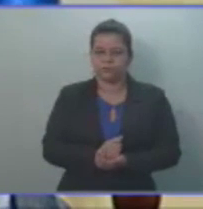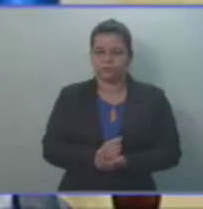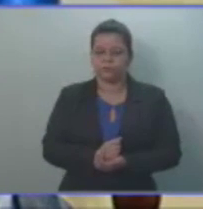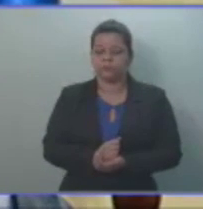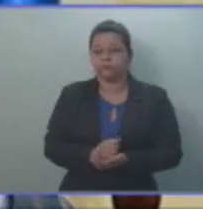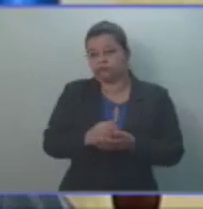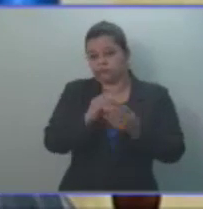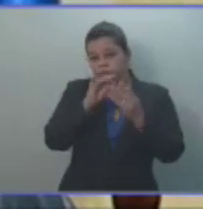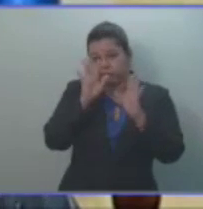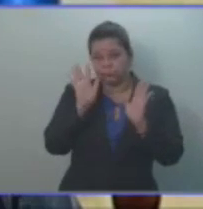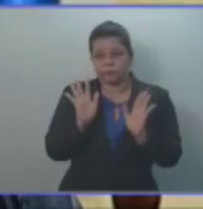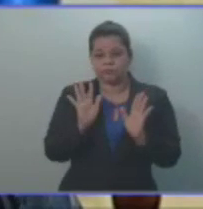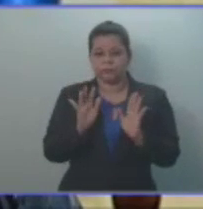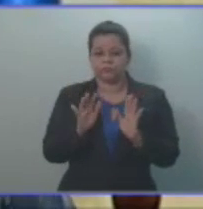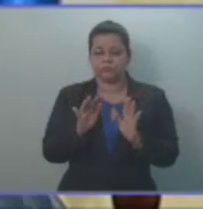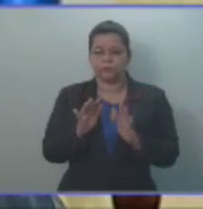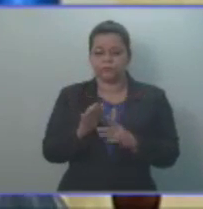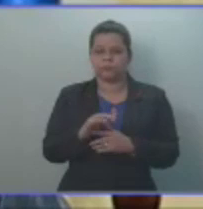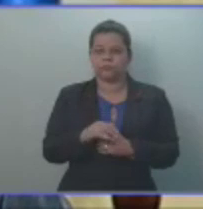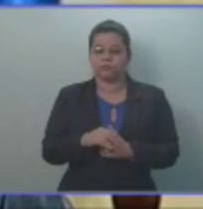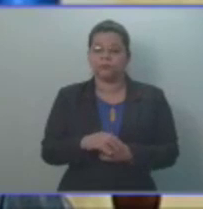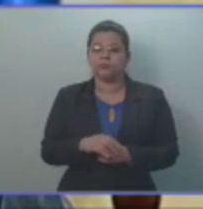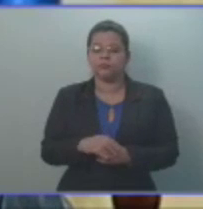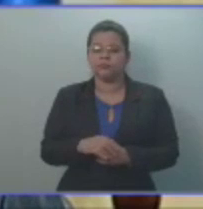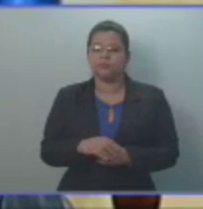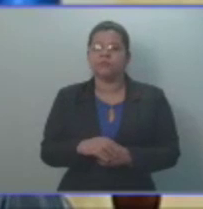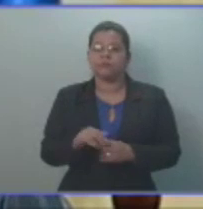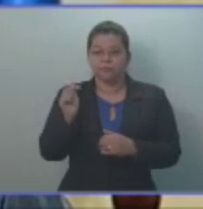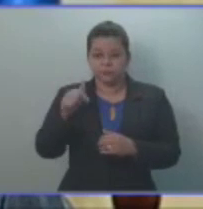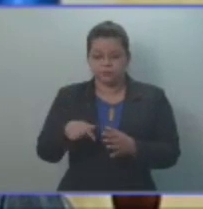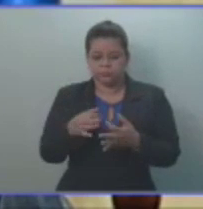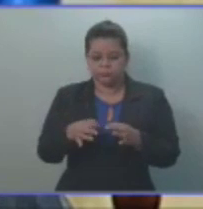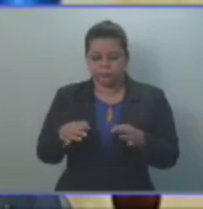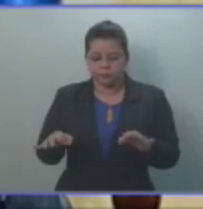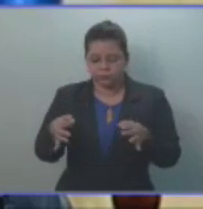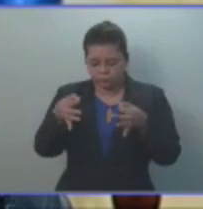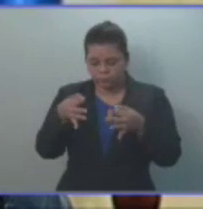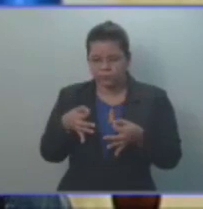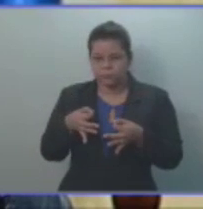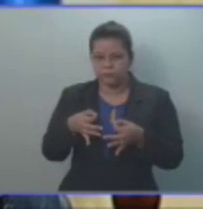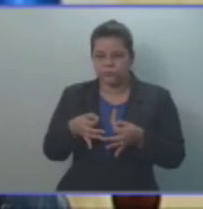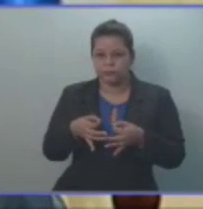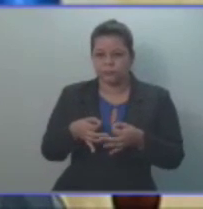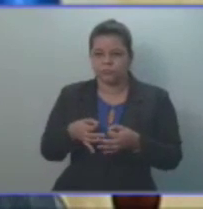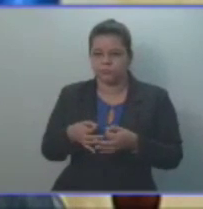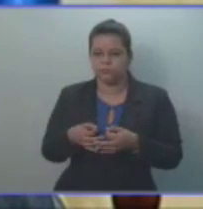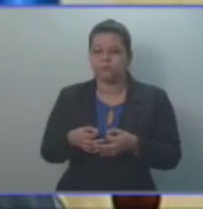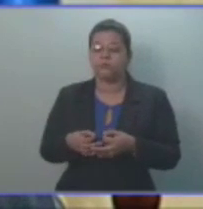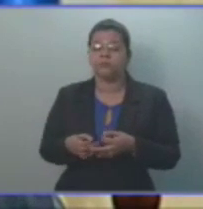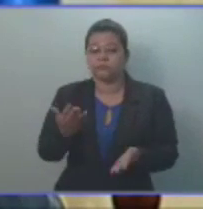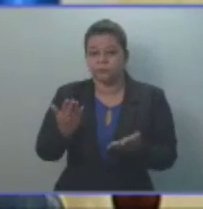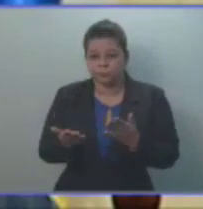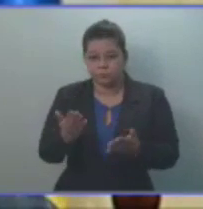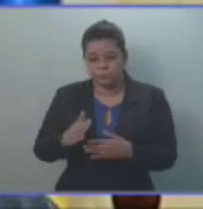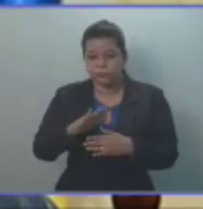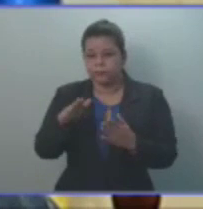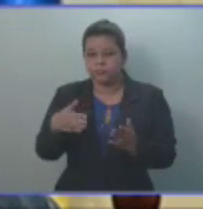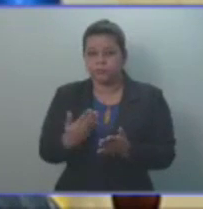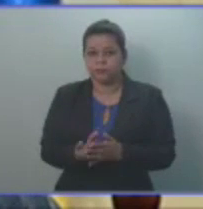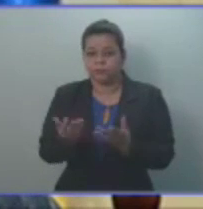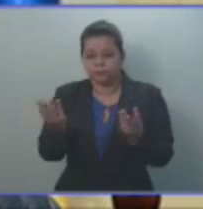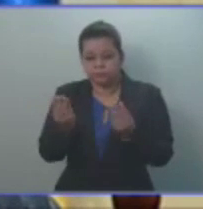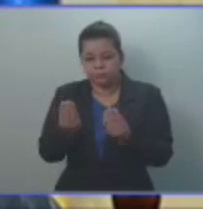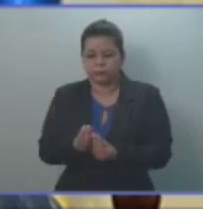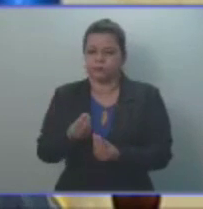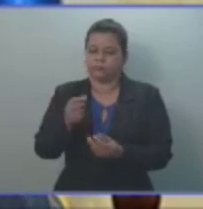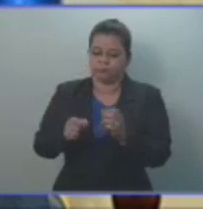obvio que en esta redacción original estaría siendo dirigida a los pequeños